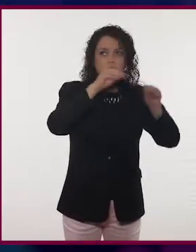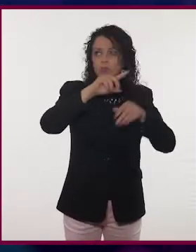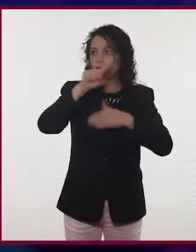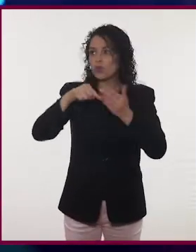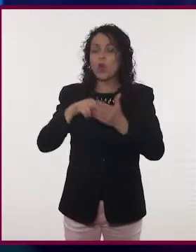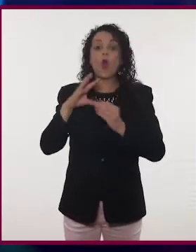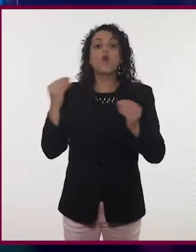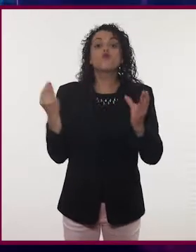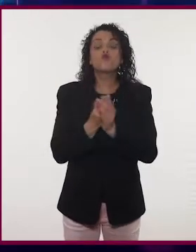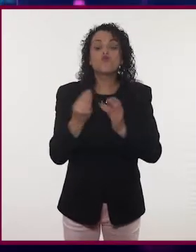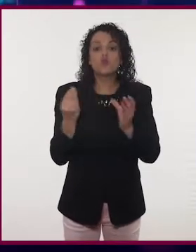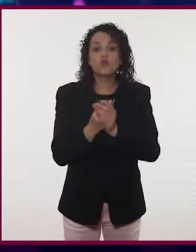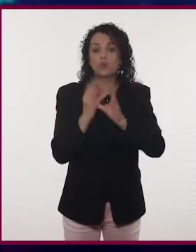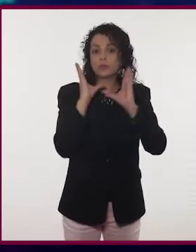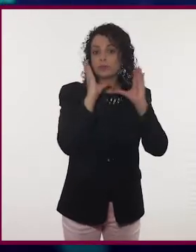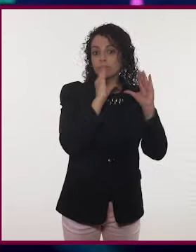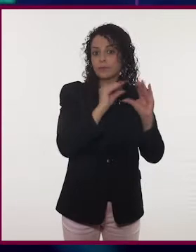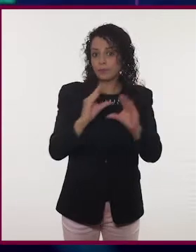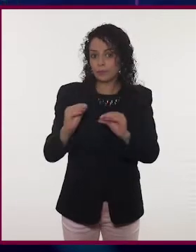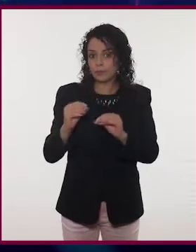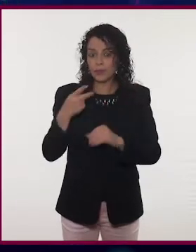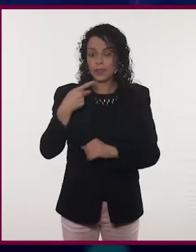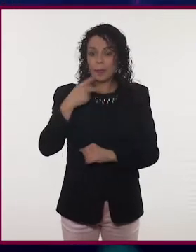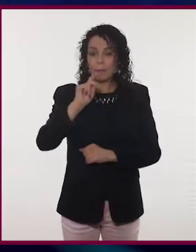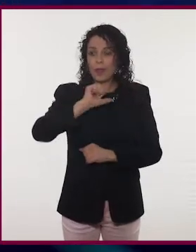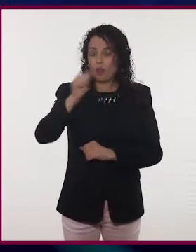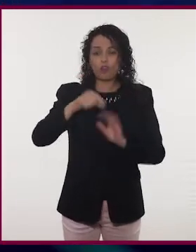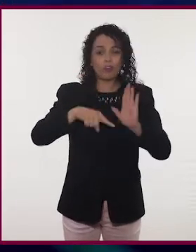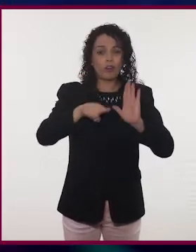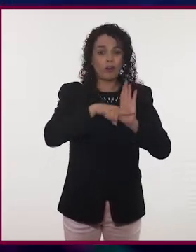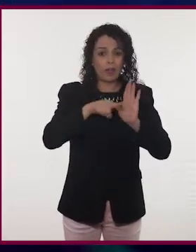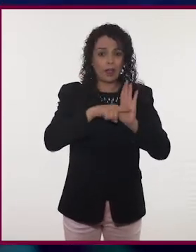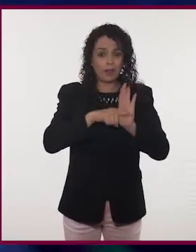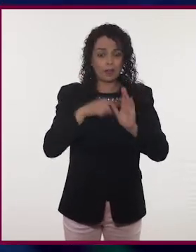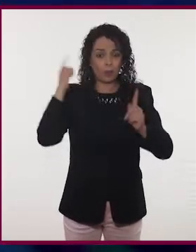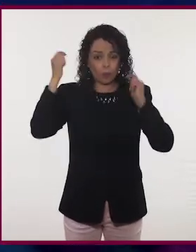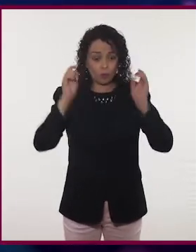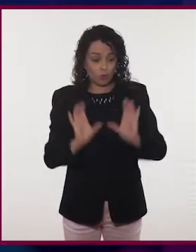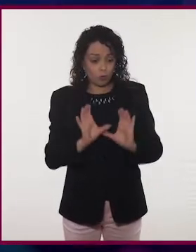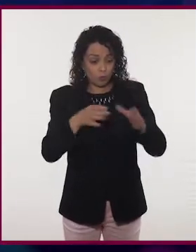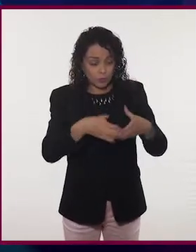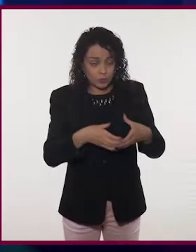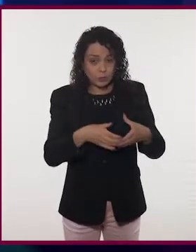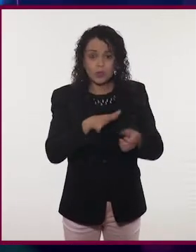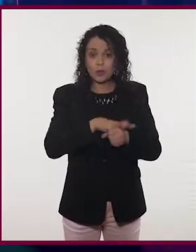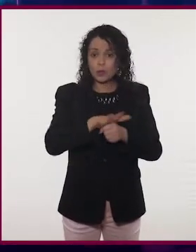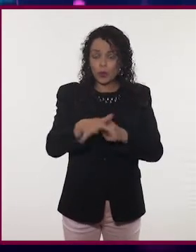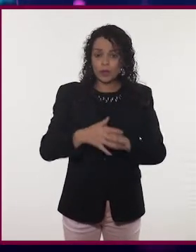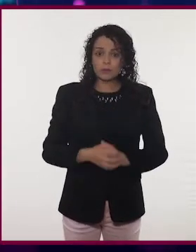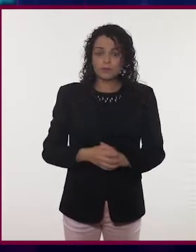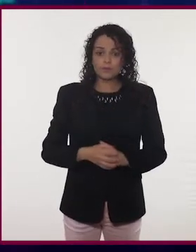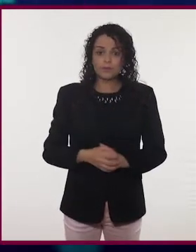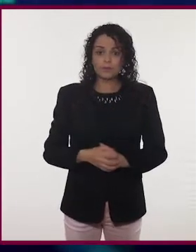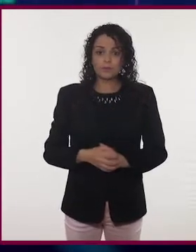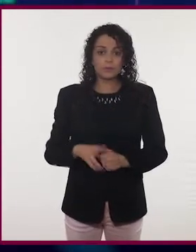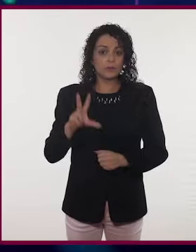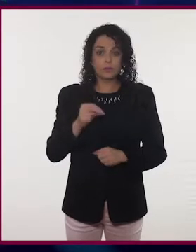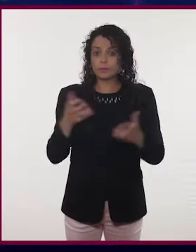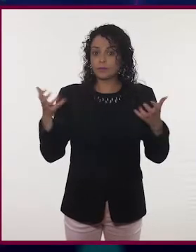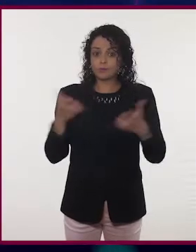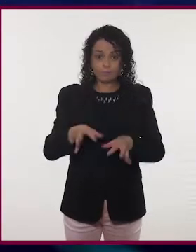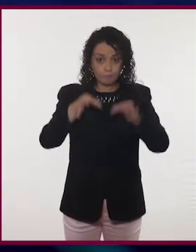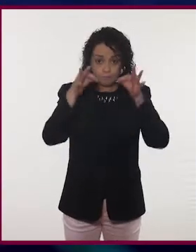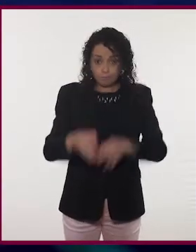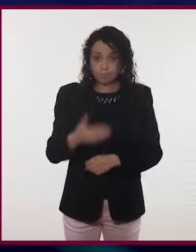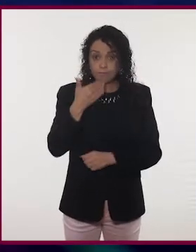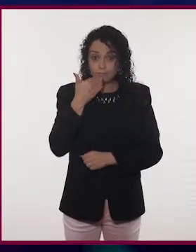Las desventajas del turismo comunitario. Dijimos que si el turismo comunitario no se trabaja de una manera